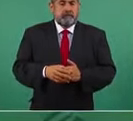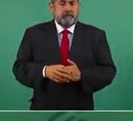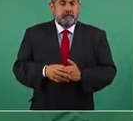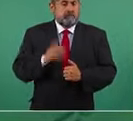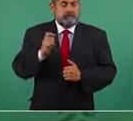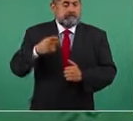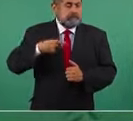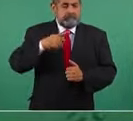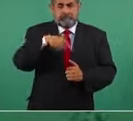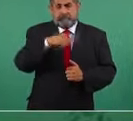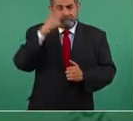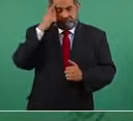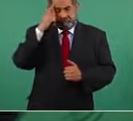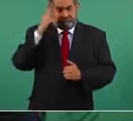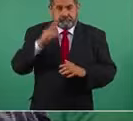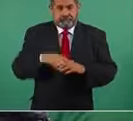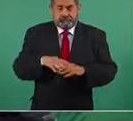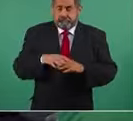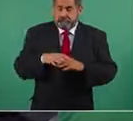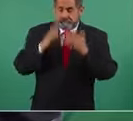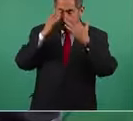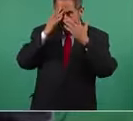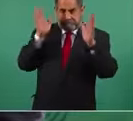muy despierta,